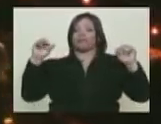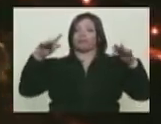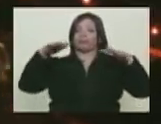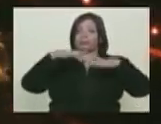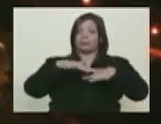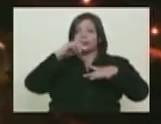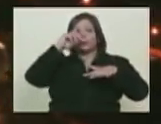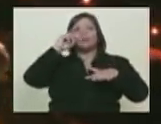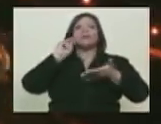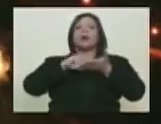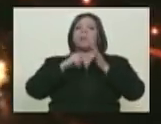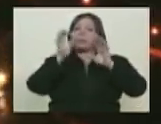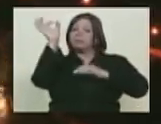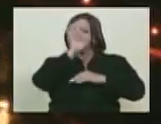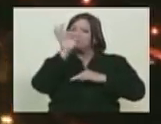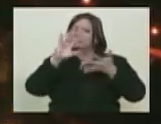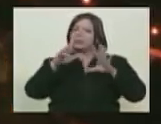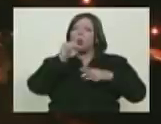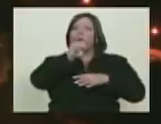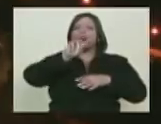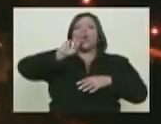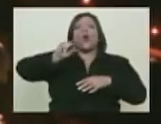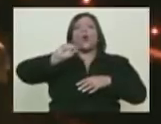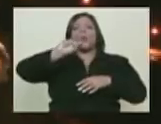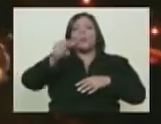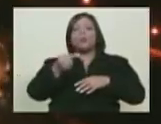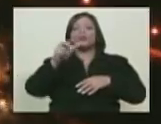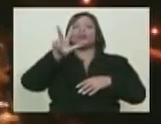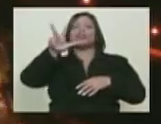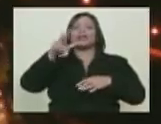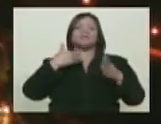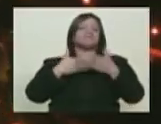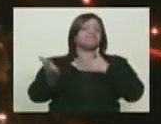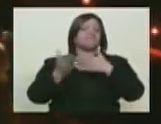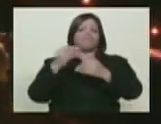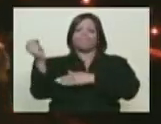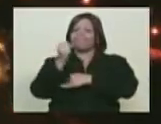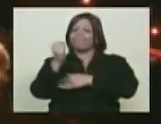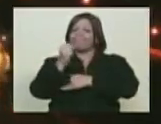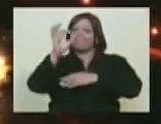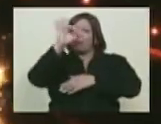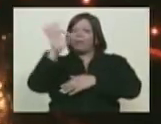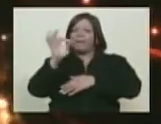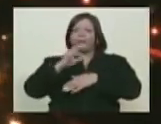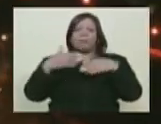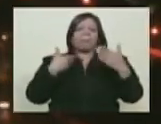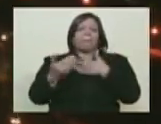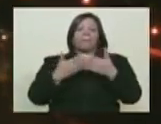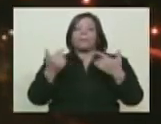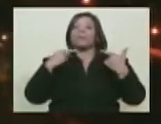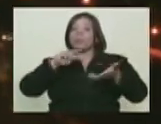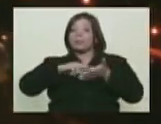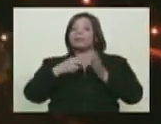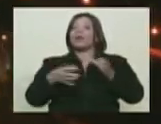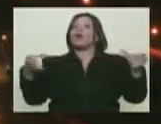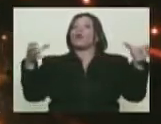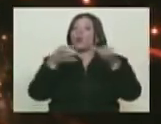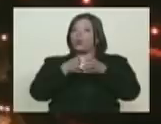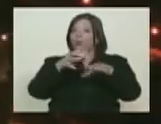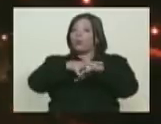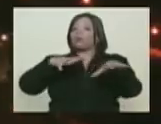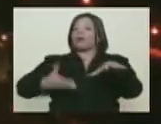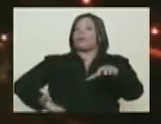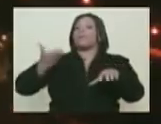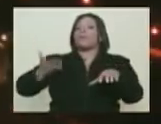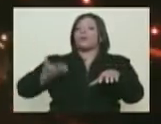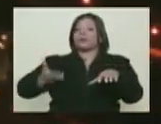han ascendido la cifra a 1,3, pero sea cual sea la cifra real, lo cierto es que una cantidad muy